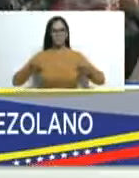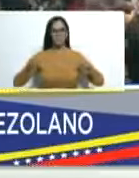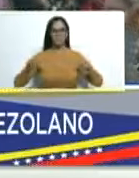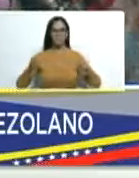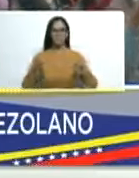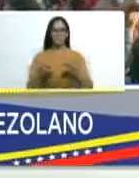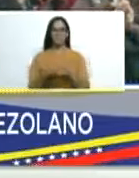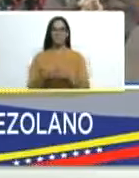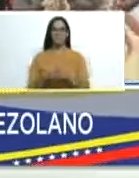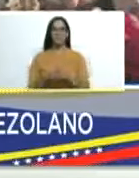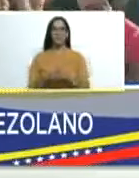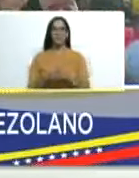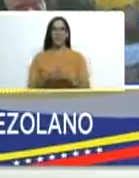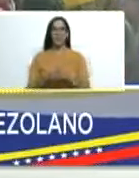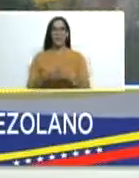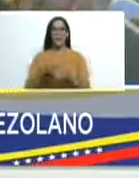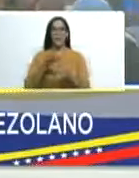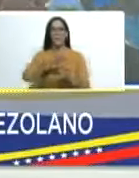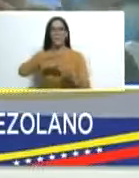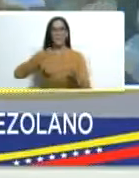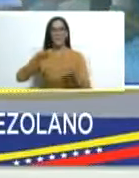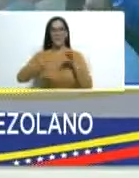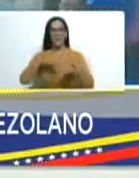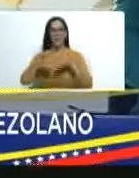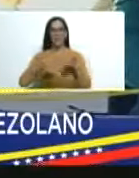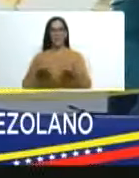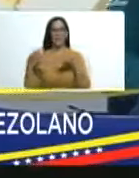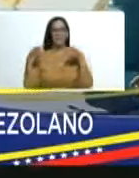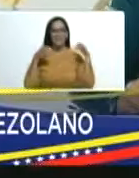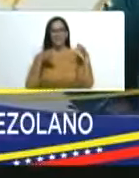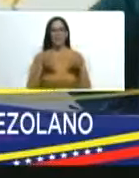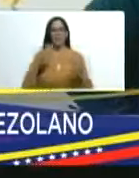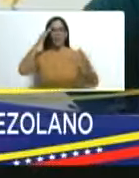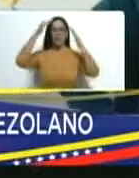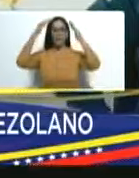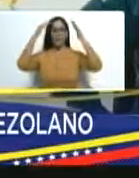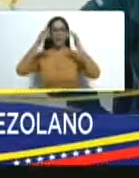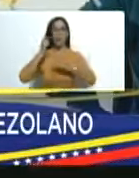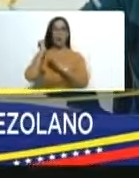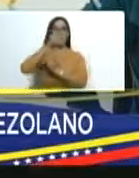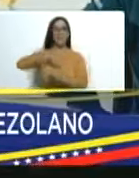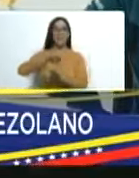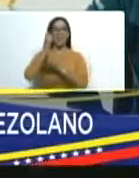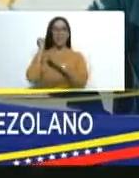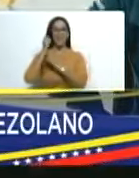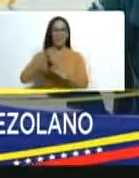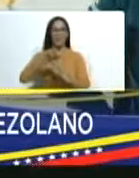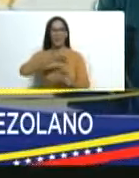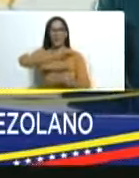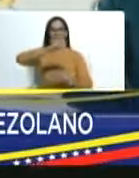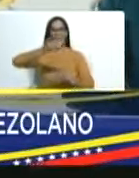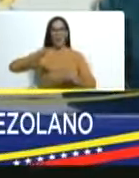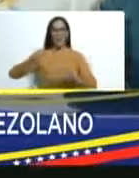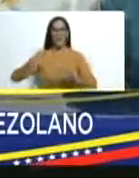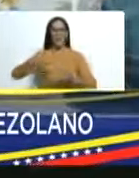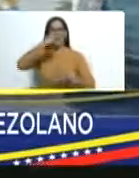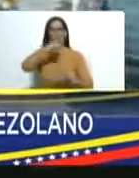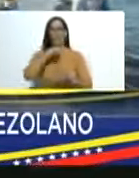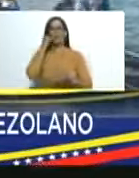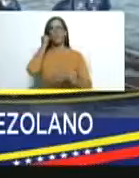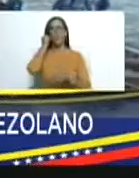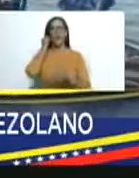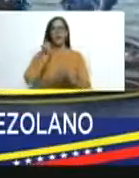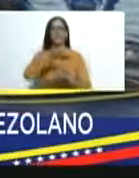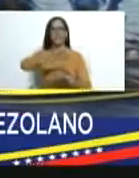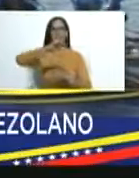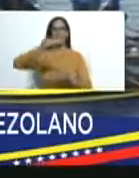Playa Patilla, saludo a los pescadores y a las pescadoras allá en la mar, hombres y mujeres de la